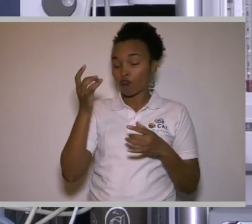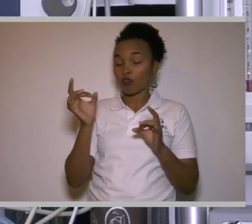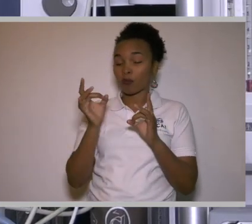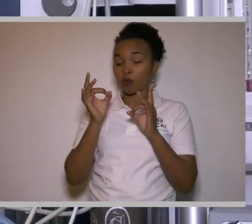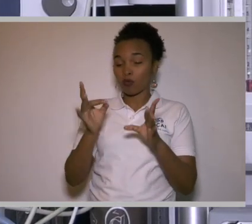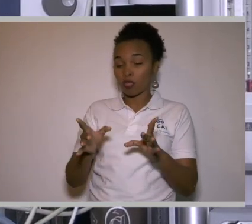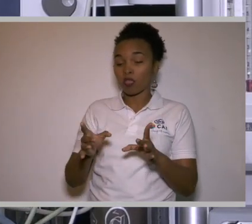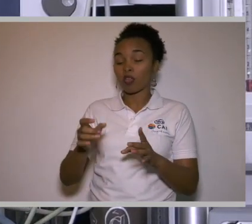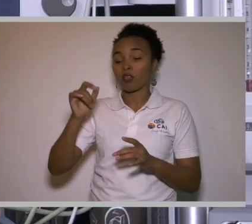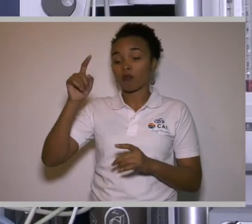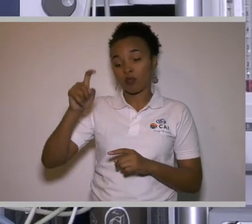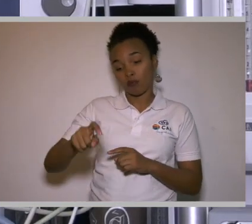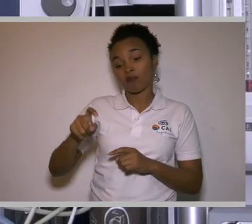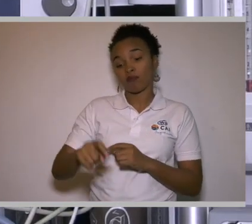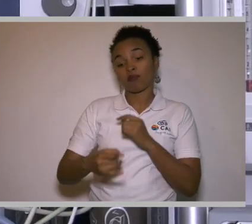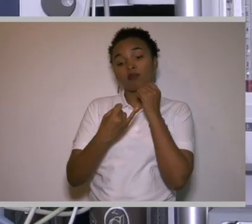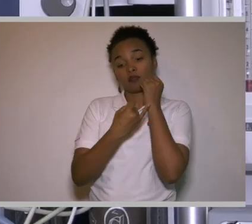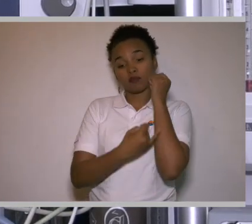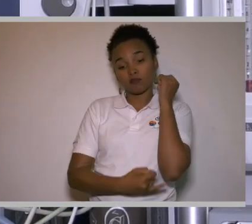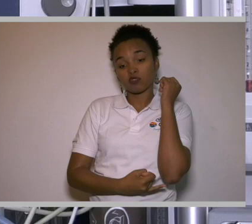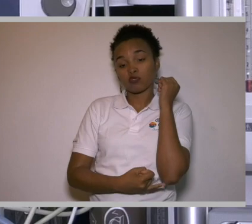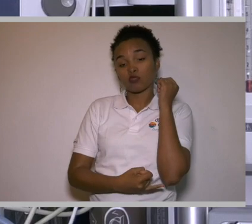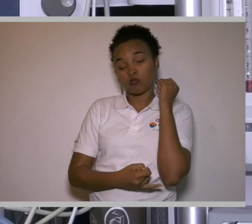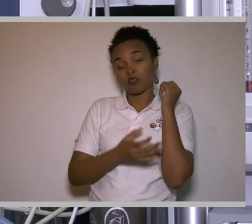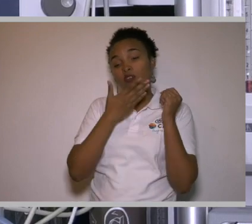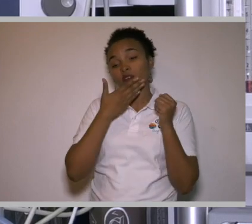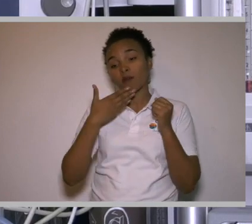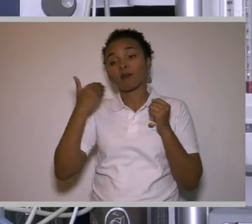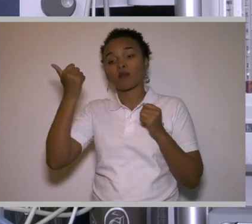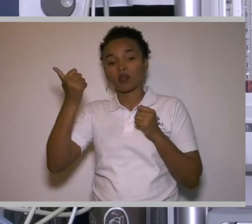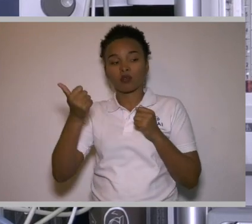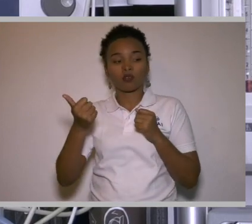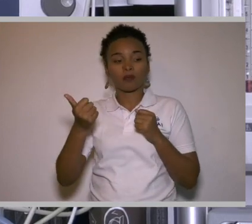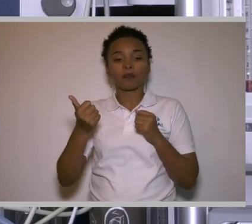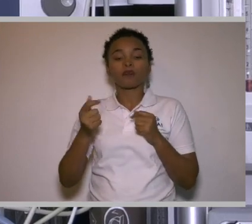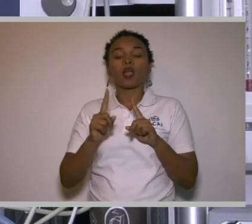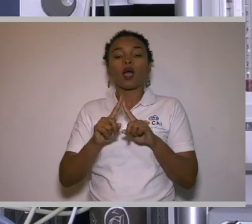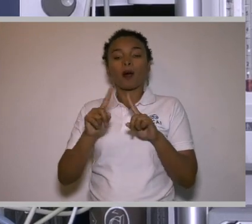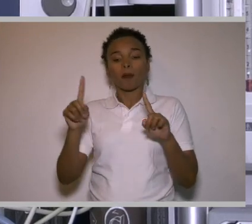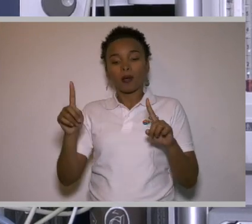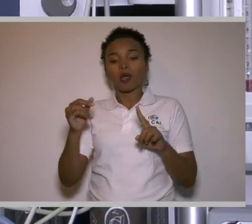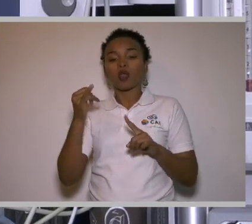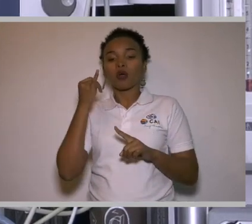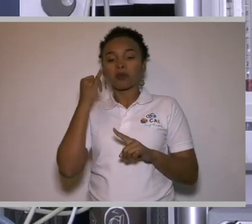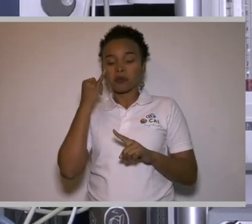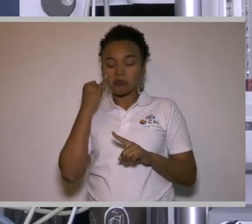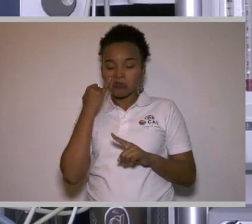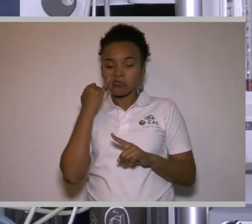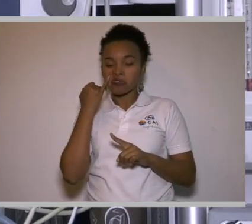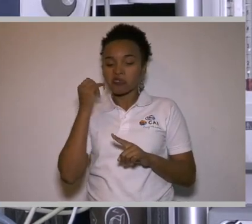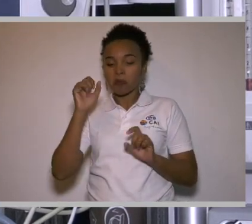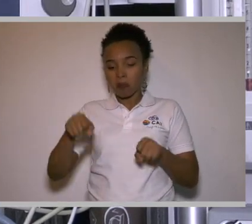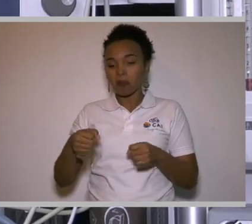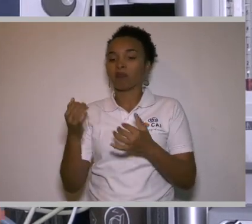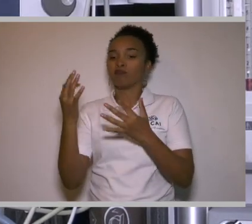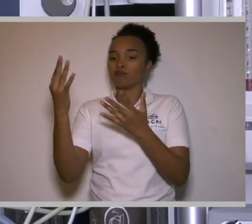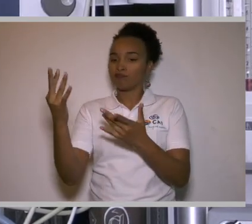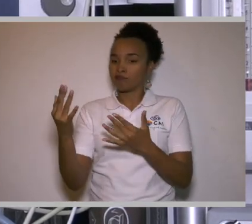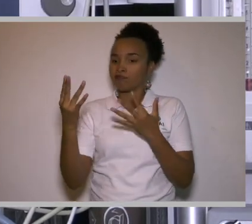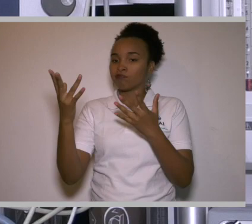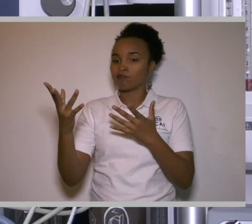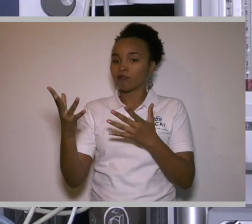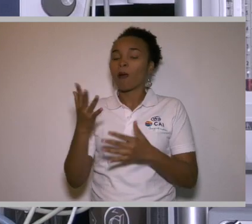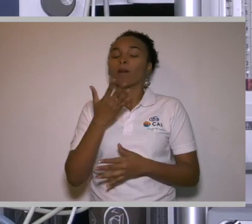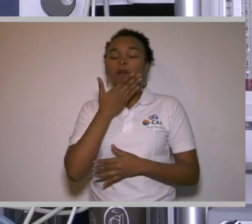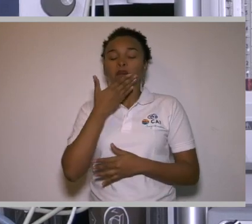situaciones de causa mayor, ¿verdad? Exacto. Pero entonces se debe esperar, si es posible, hasta el 2º año de vida,